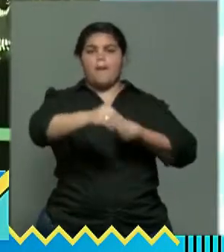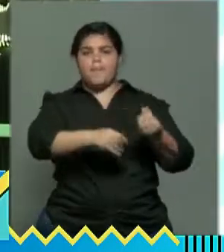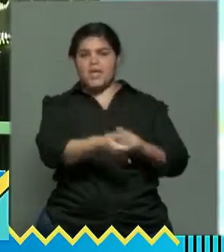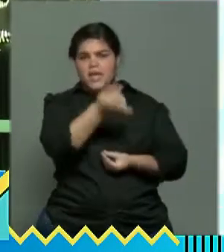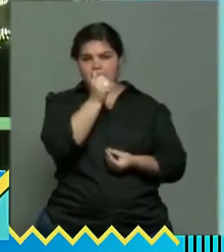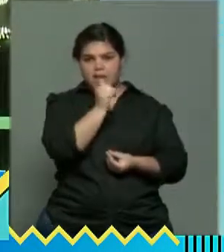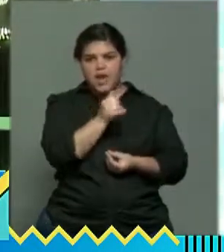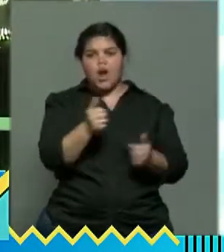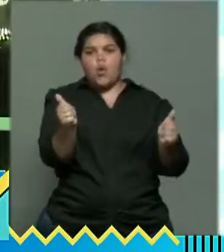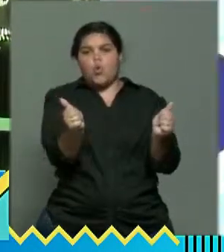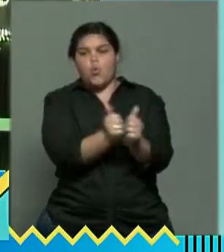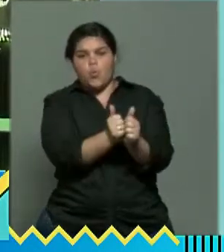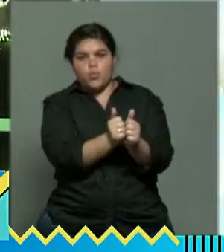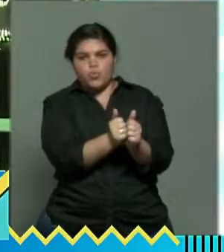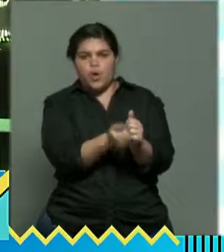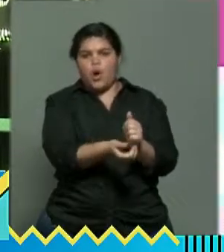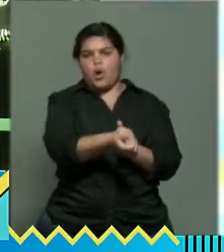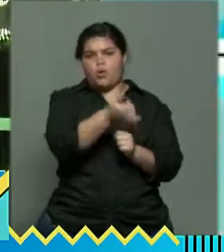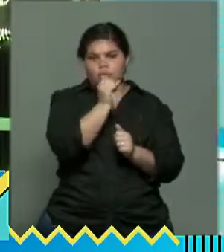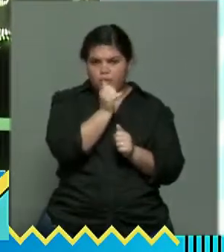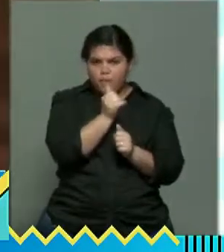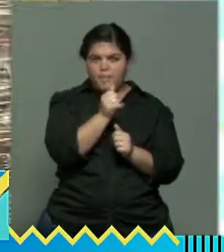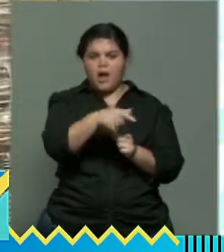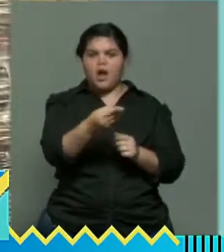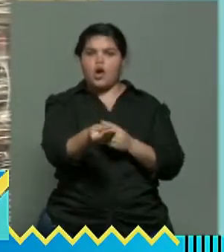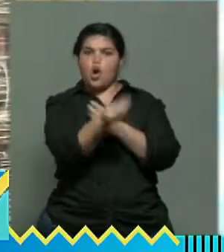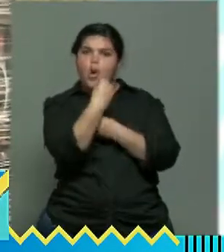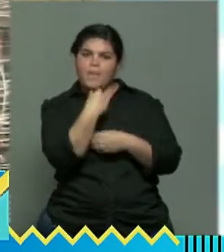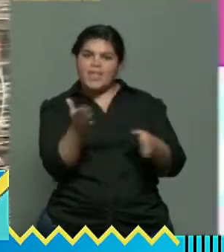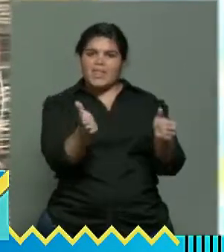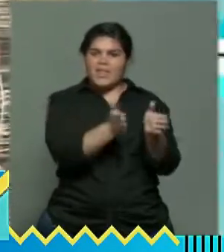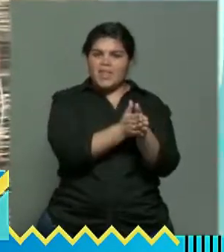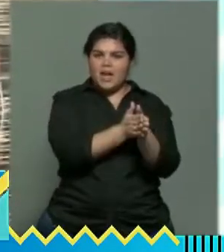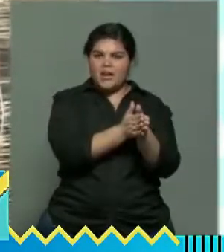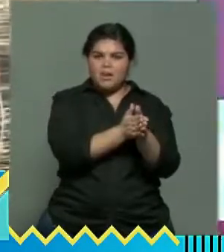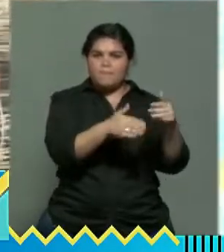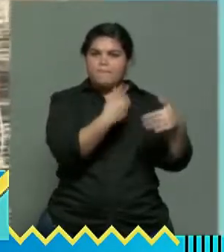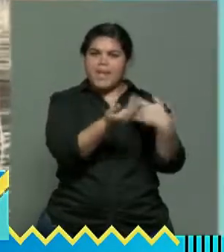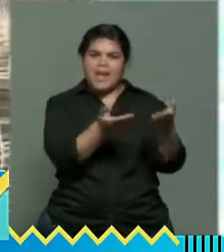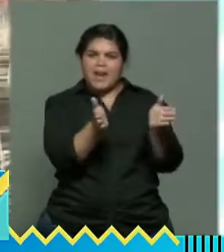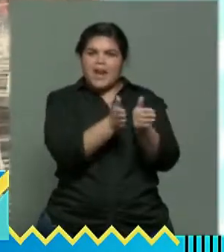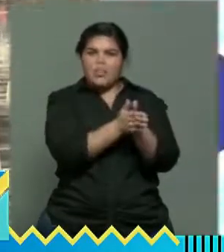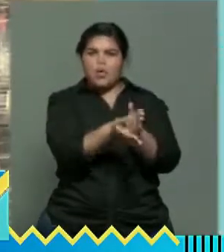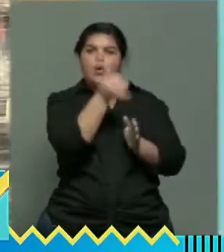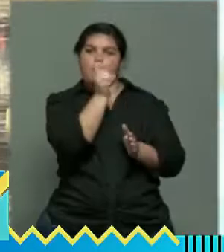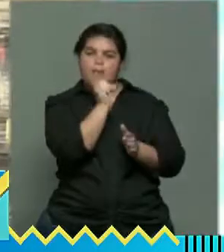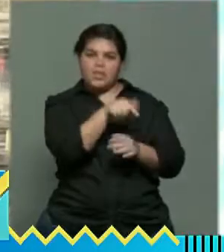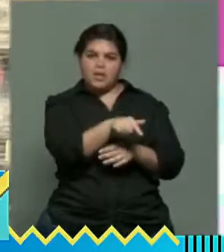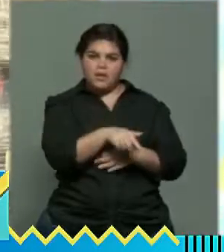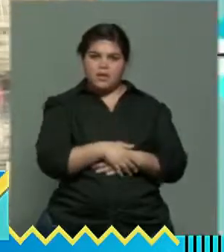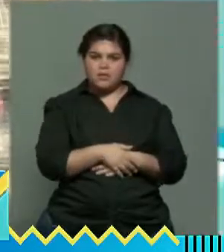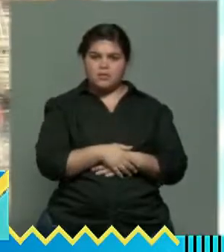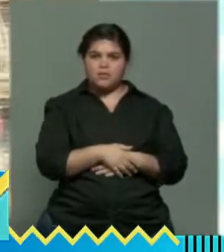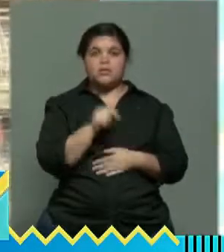consume en compañía, acompañando una comida, maridando. Bien. O sea que realmente nadie